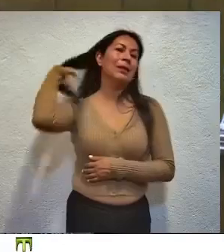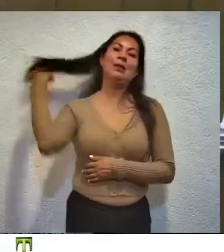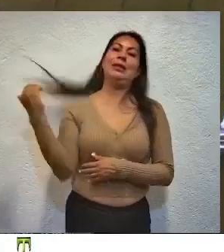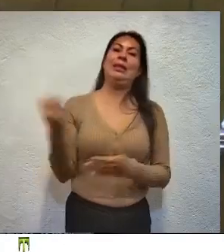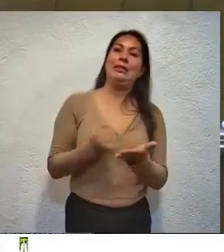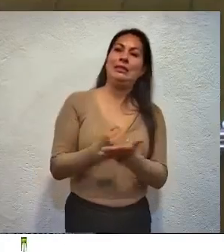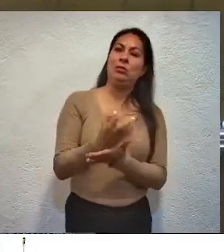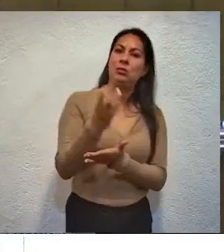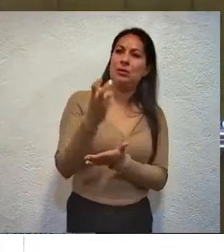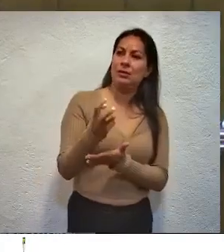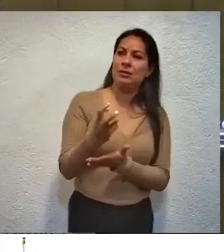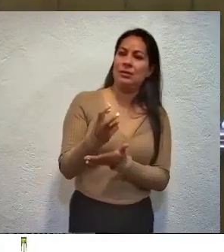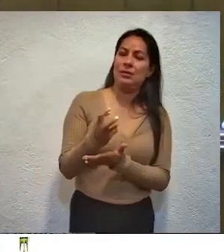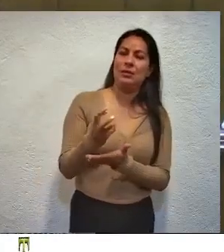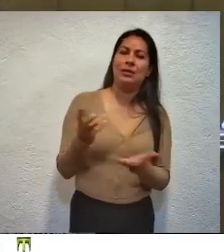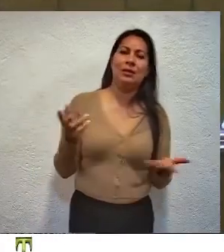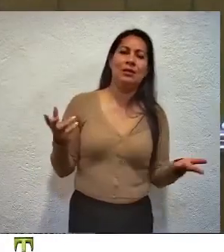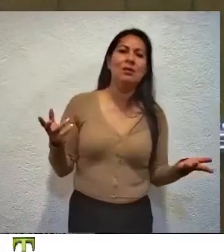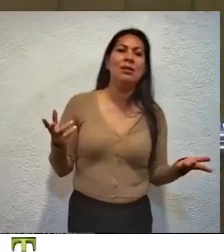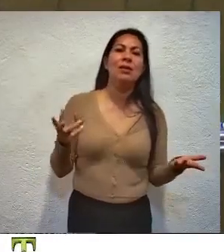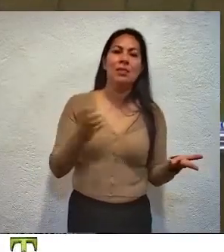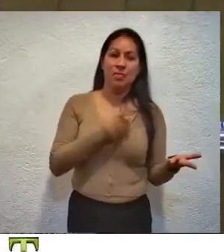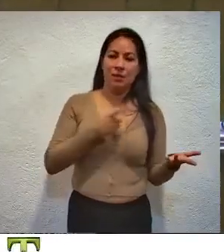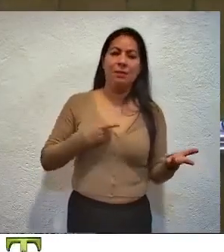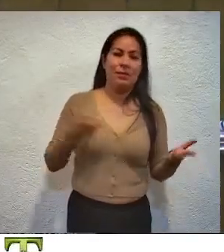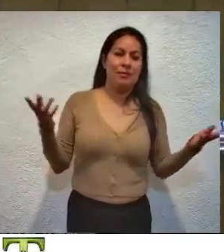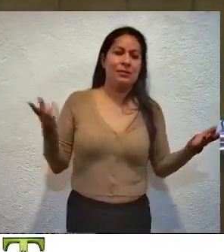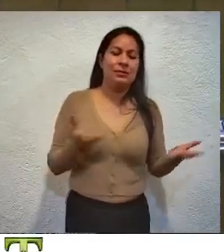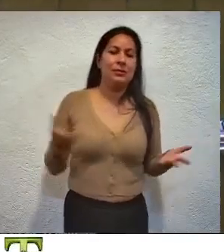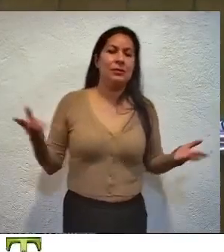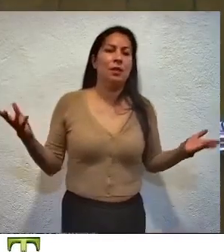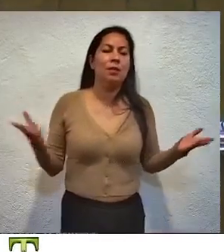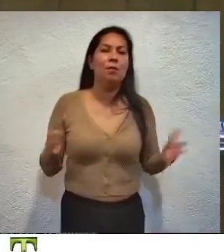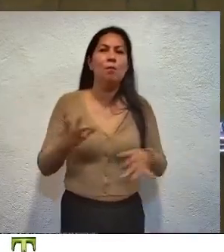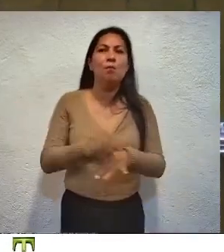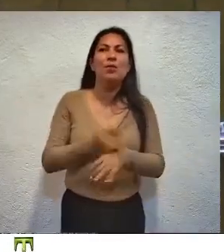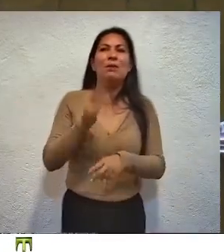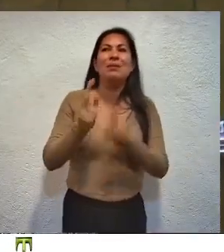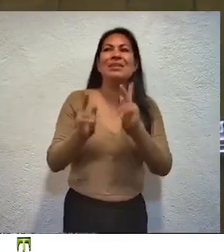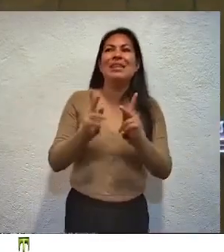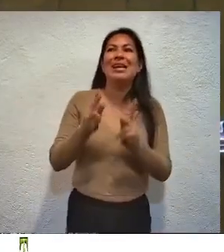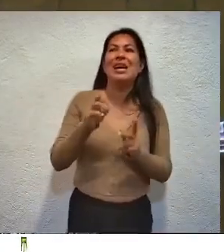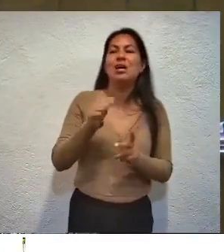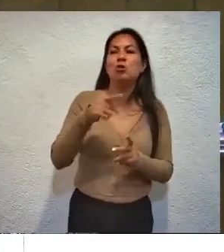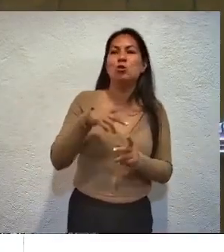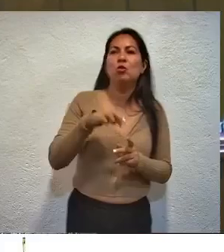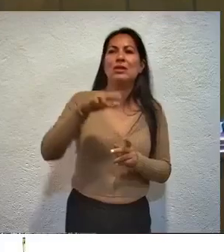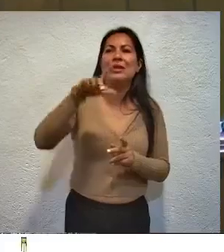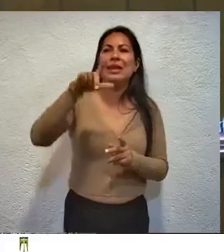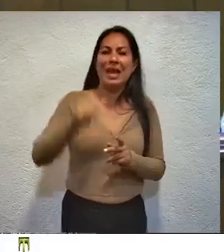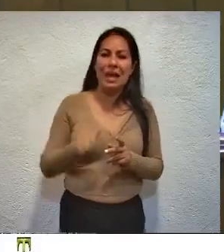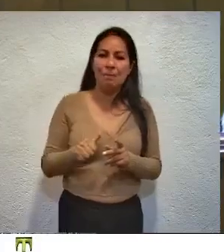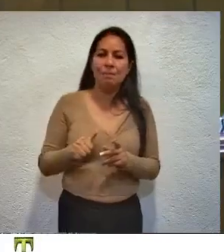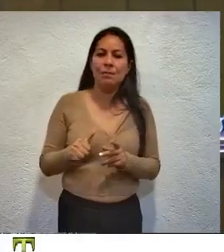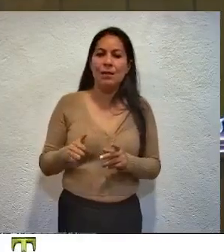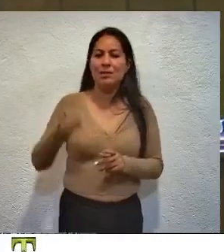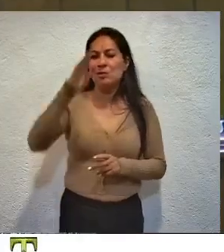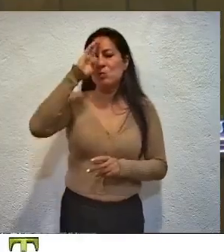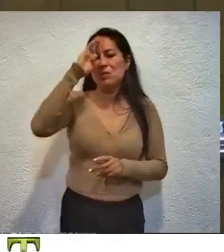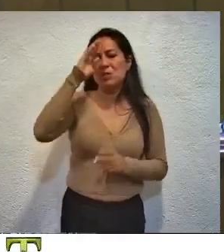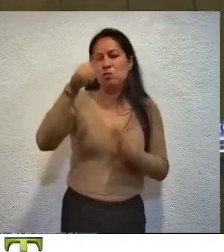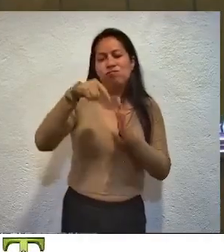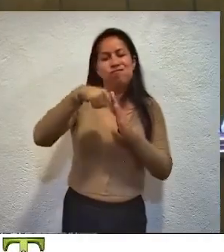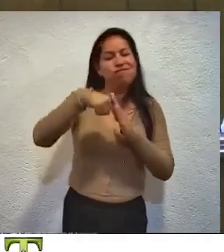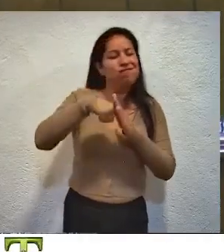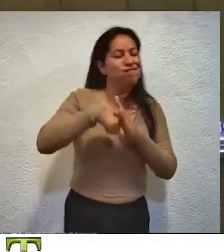decisión que habrá de tomarse, porque hablar de Ayutla de los Libres es reflexionar a